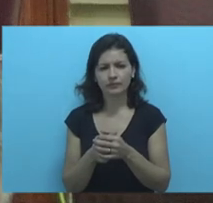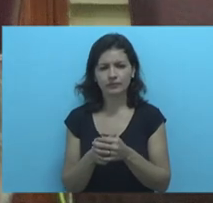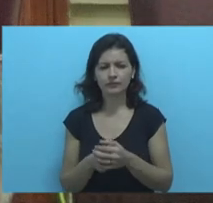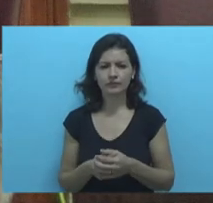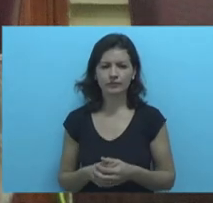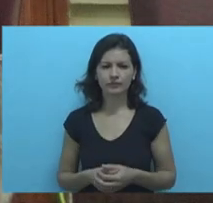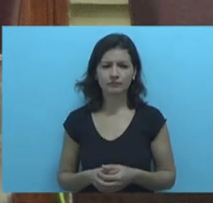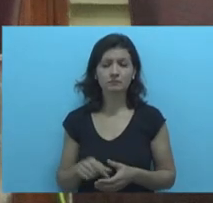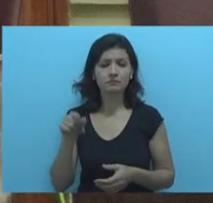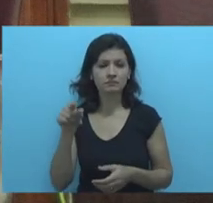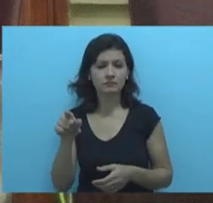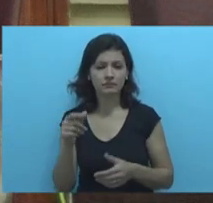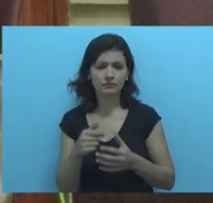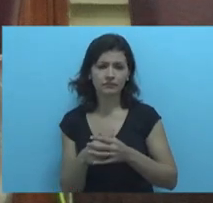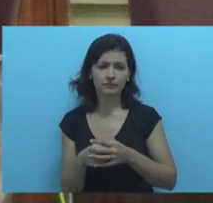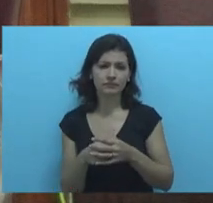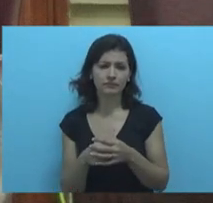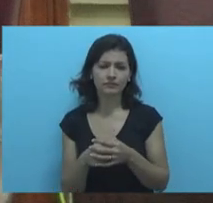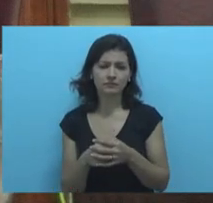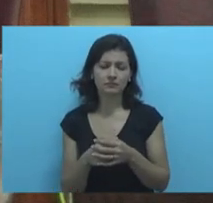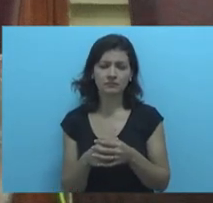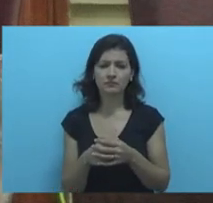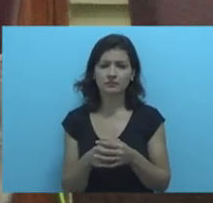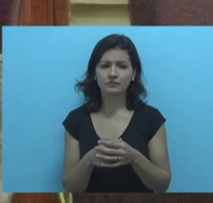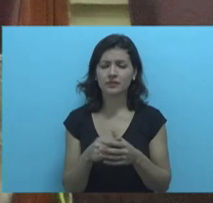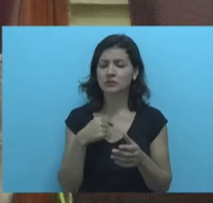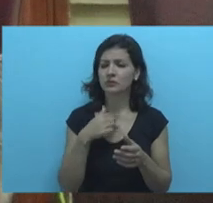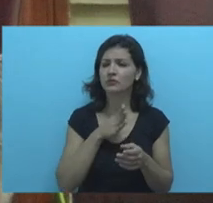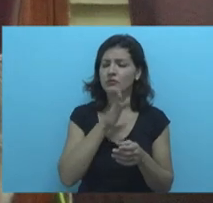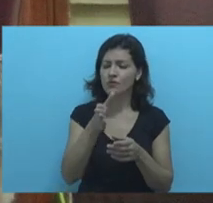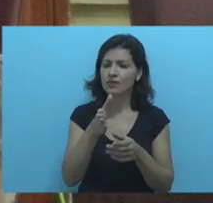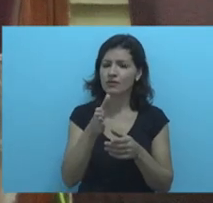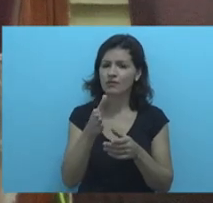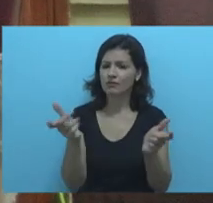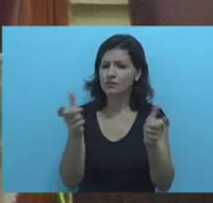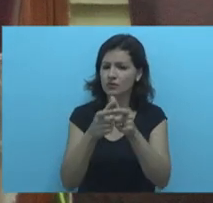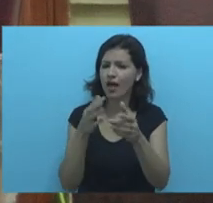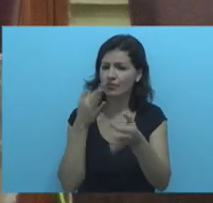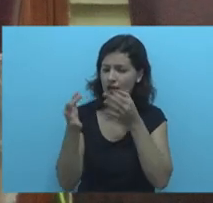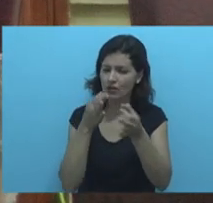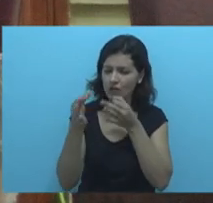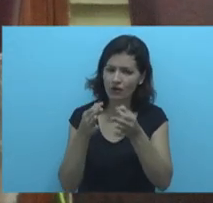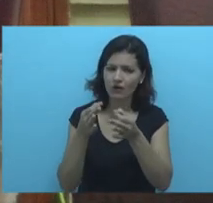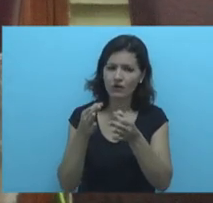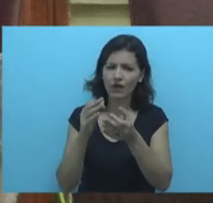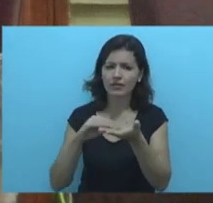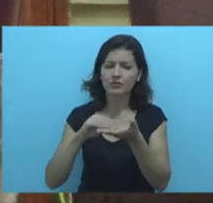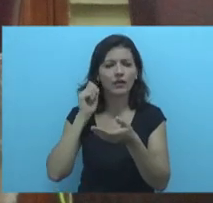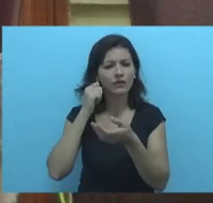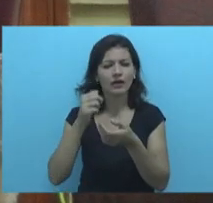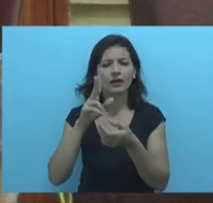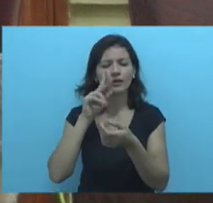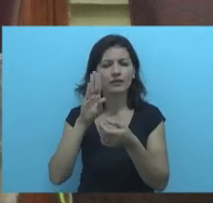que me mandó a charlar con el Chino Garibay, que sé que es un hermano de la vida. E